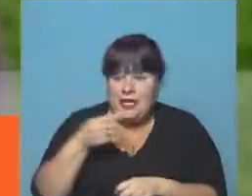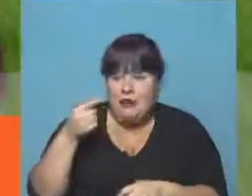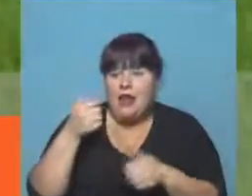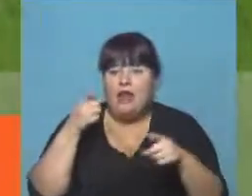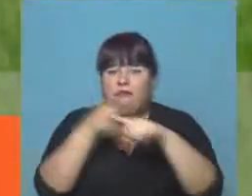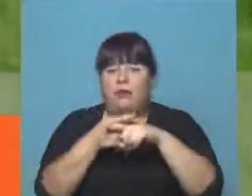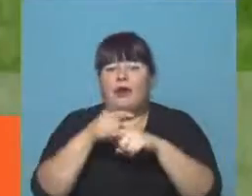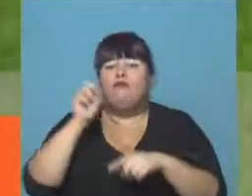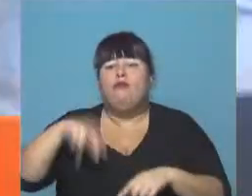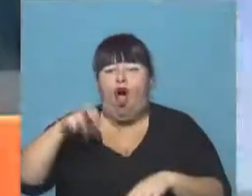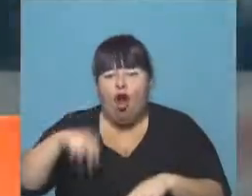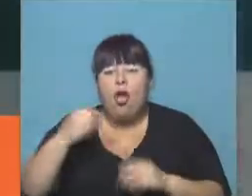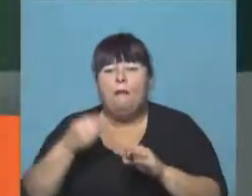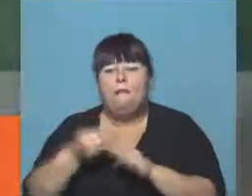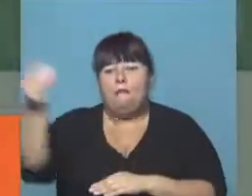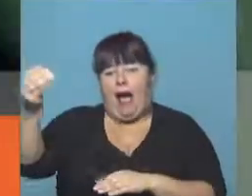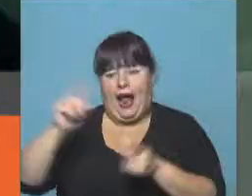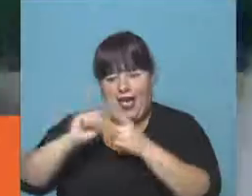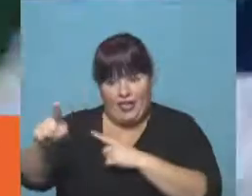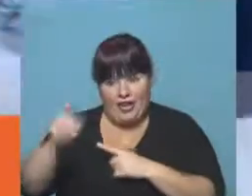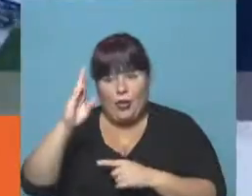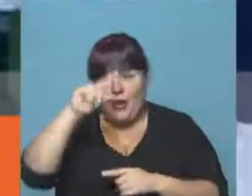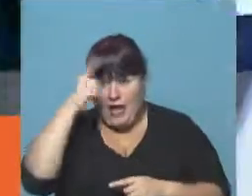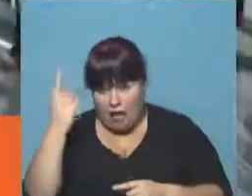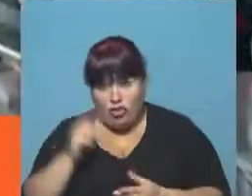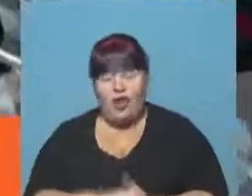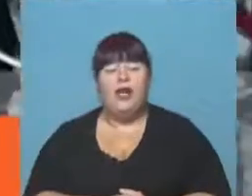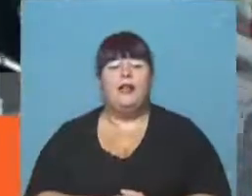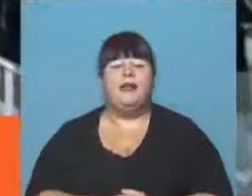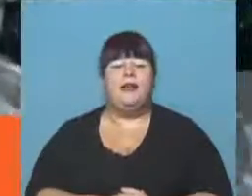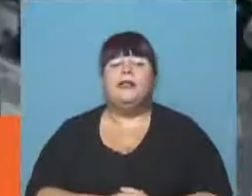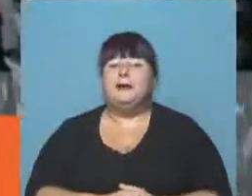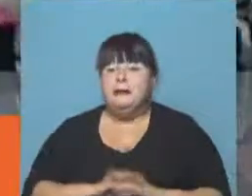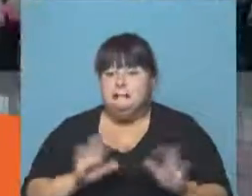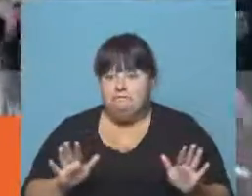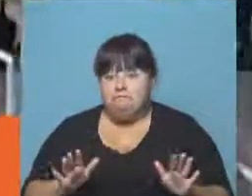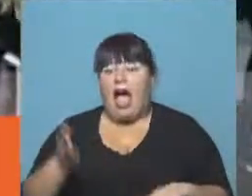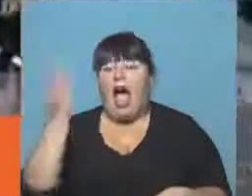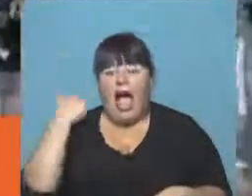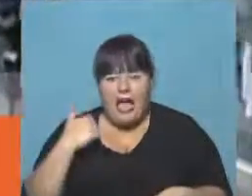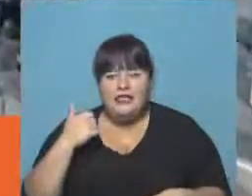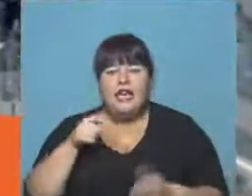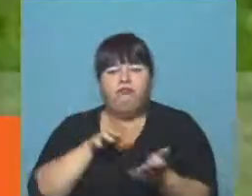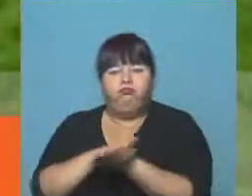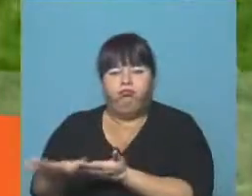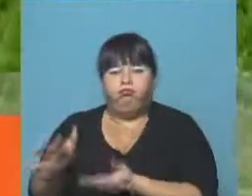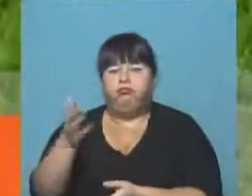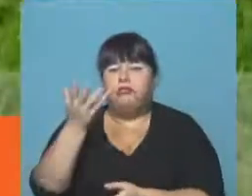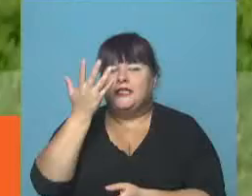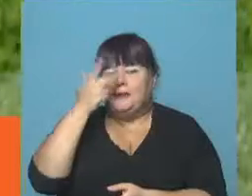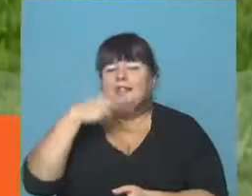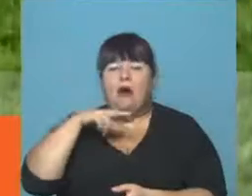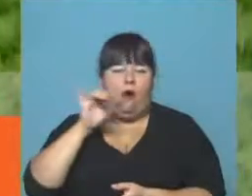con Deportivo Morón con la posibilidad del ascenso directo a la B Nacional. Y ayer deja a San Martín de San Juan fuera